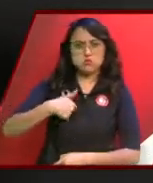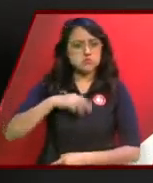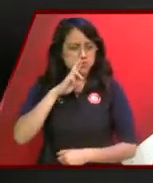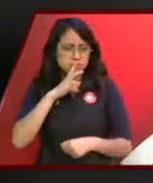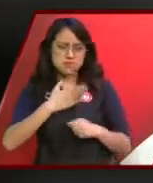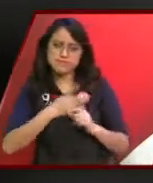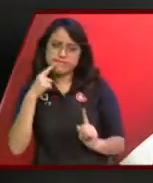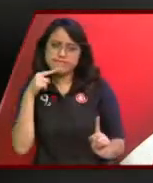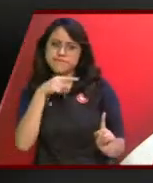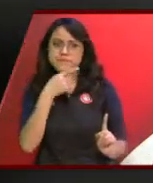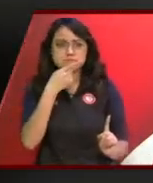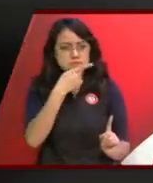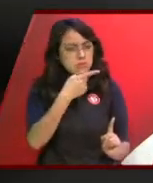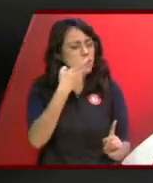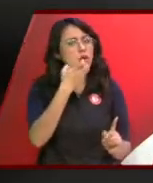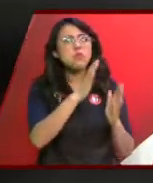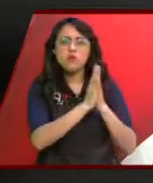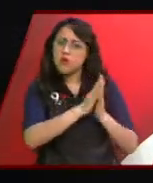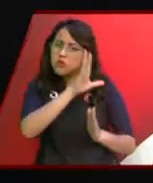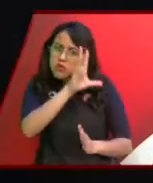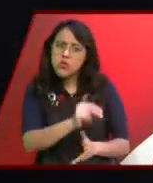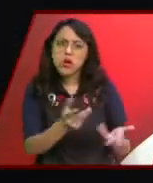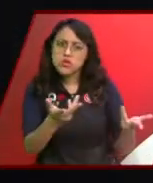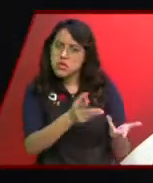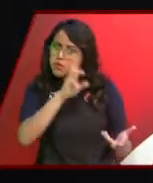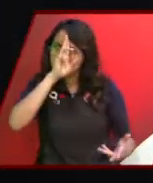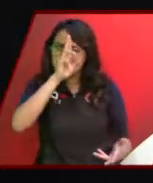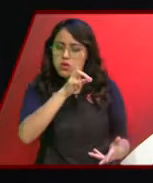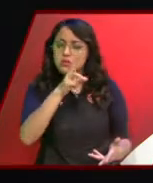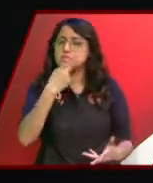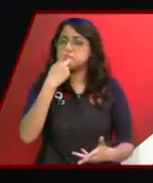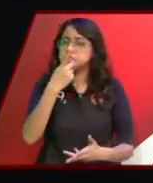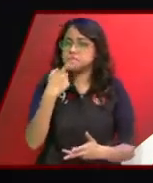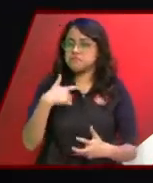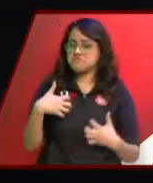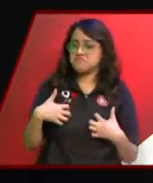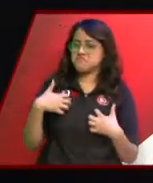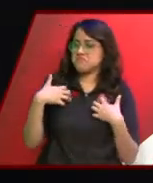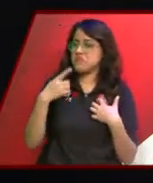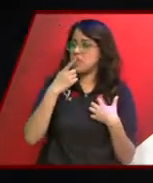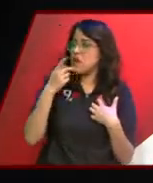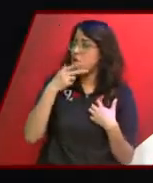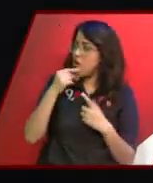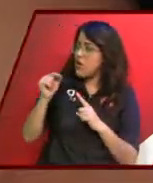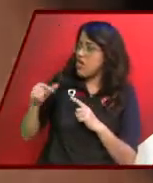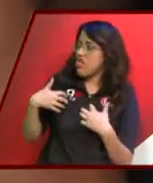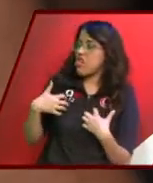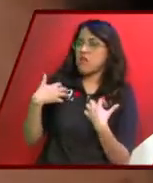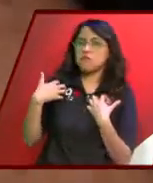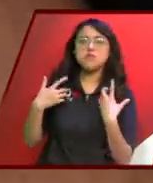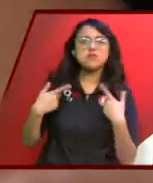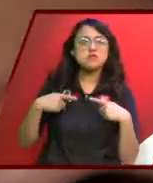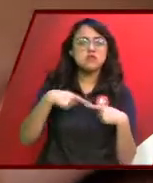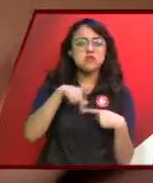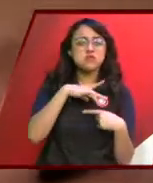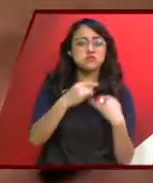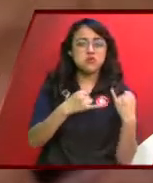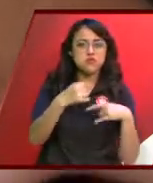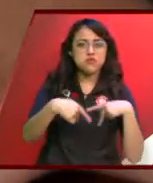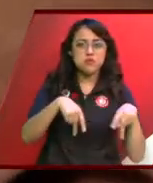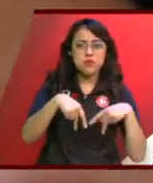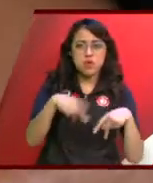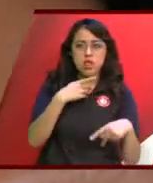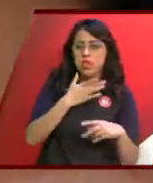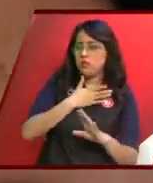su trabajo y les fue a decir que de favor dejaban de hacer eso. Narra que disgustados por la petición del señor, dichos aficionados lo